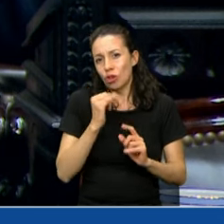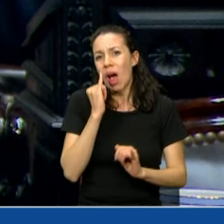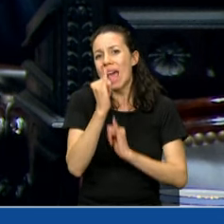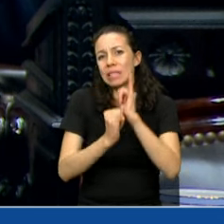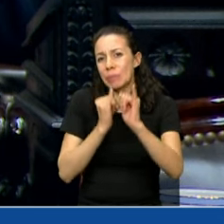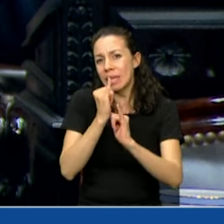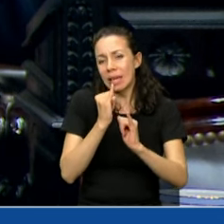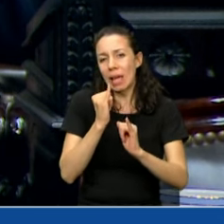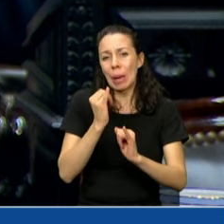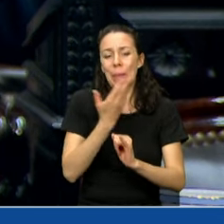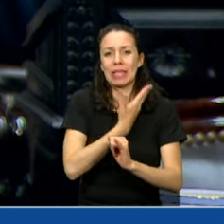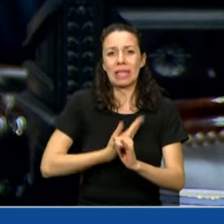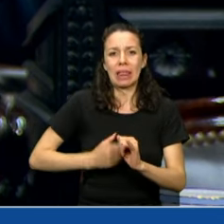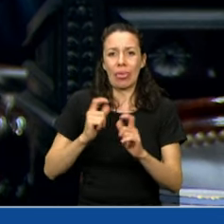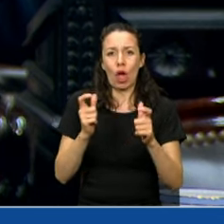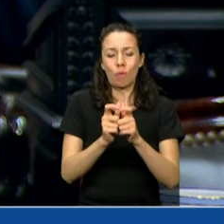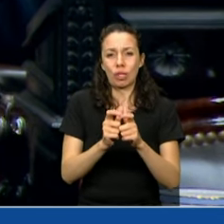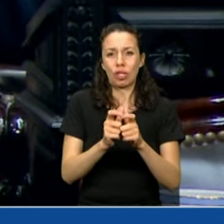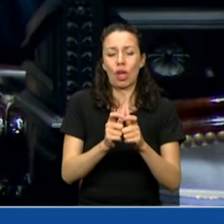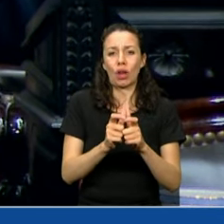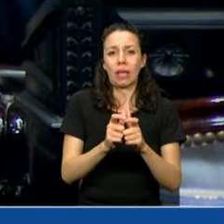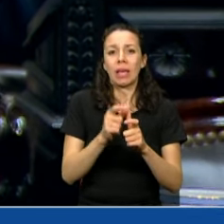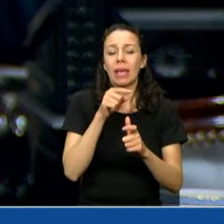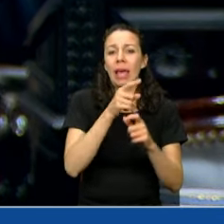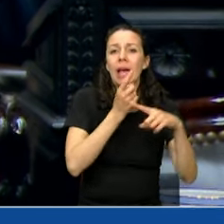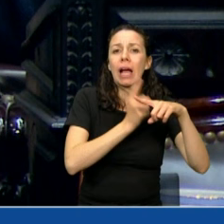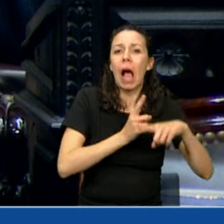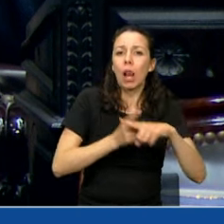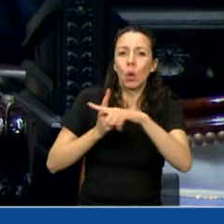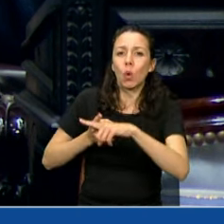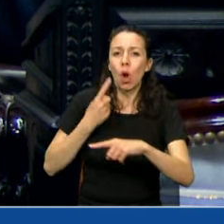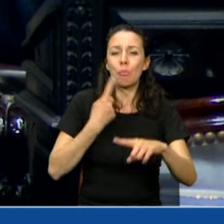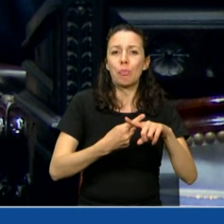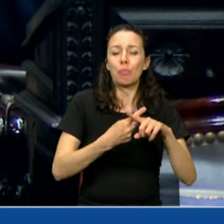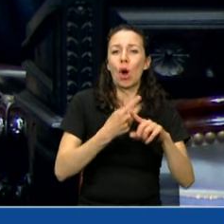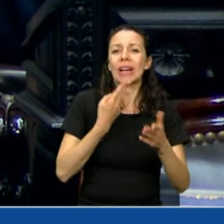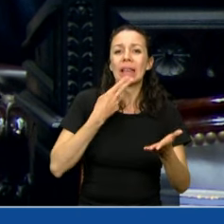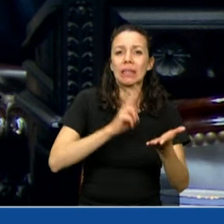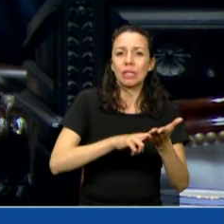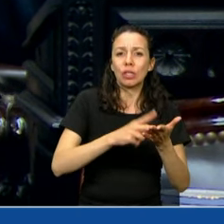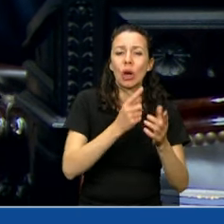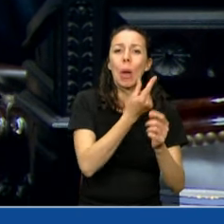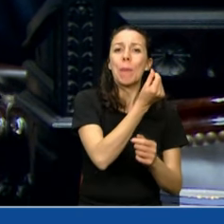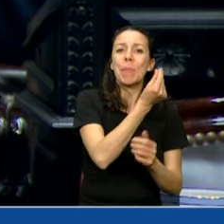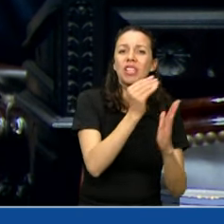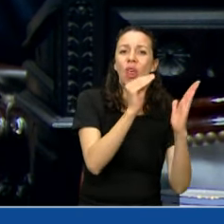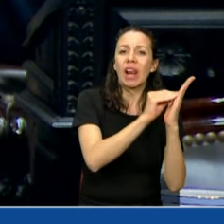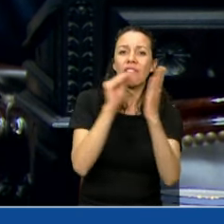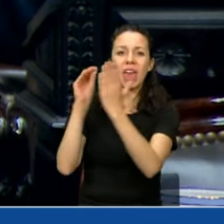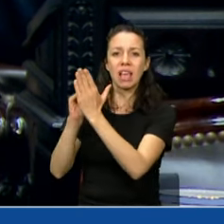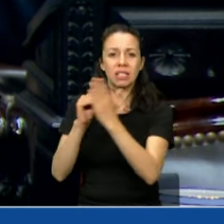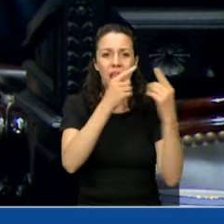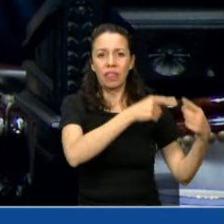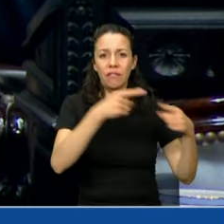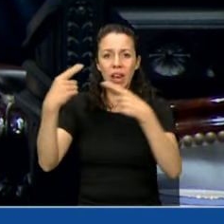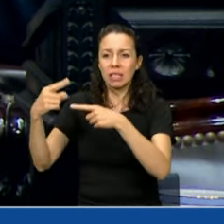explicaba el presidente de la comisión básicamente es que en el cálculo de la retención cuando cambia el precio de referencia y aplica el porcentaje